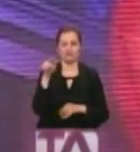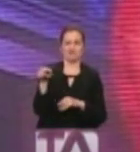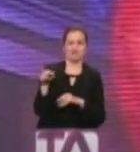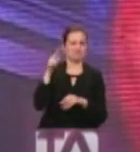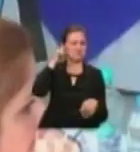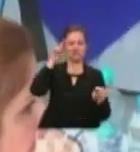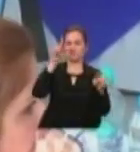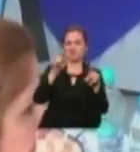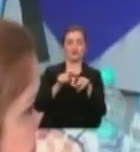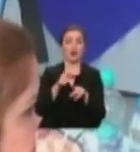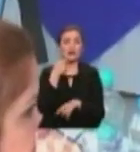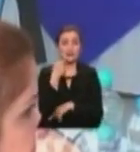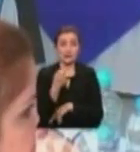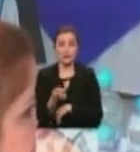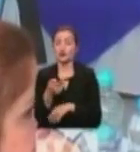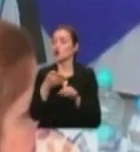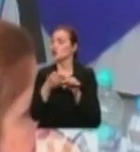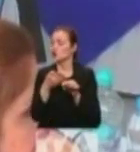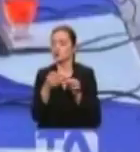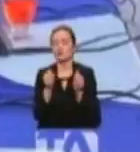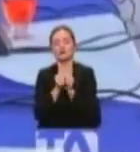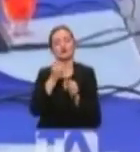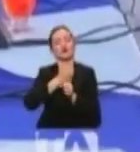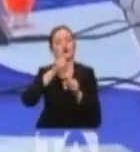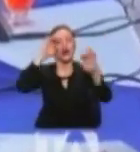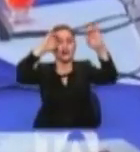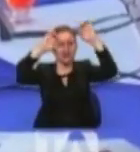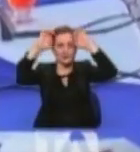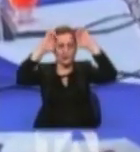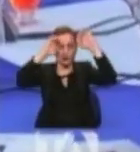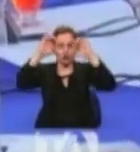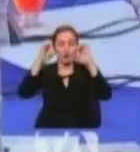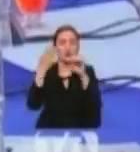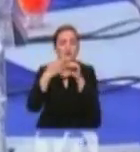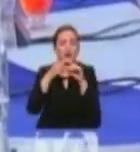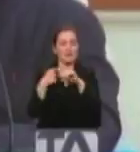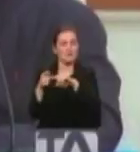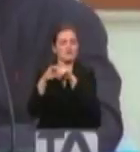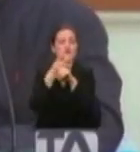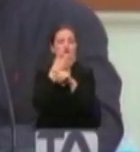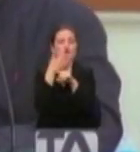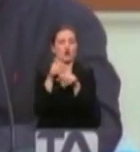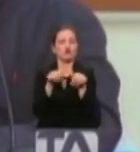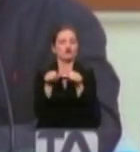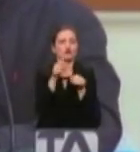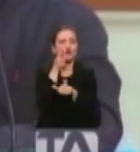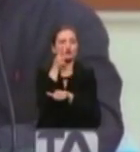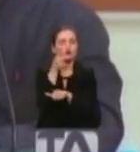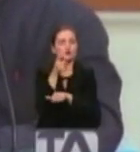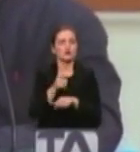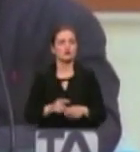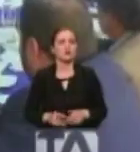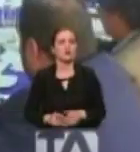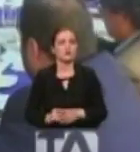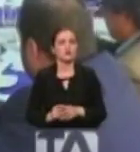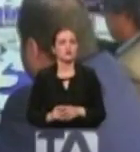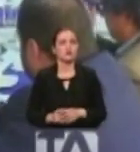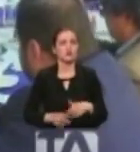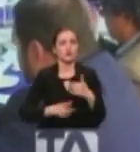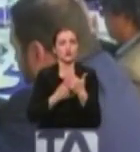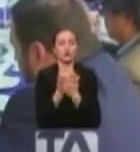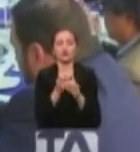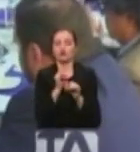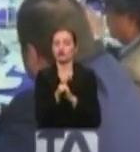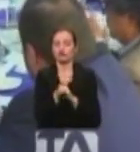Pablo Beltrán, quien asegura que el objetivo de un gabinete estratégico y los sectoriales es mejorar la gestión pública, así como replantear